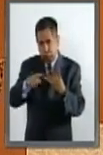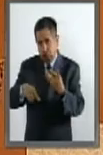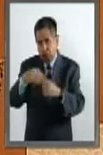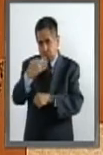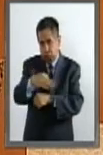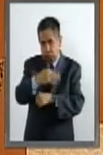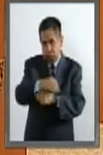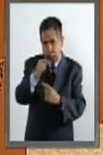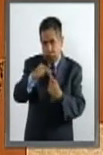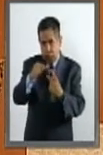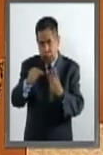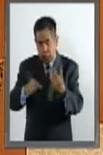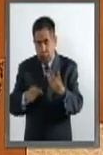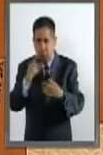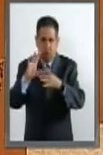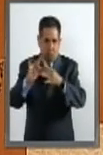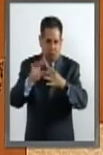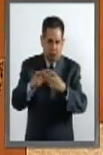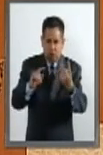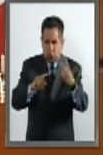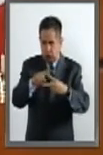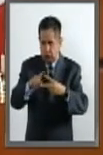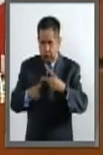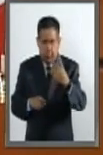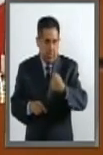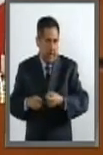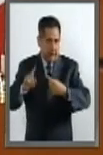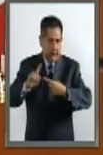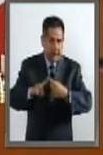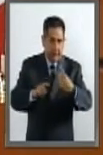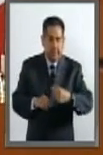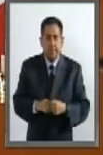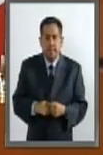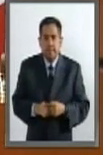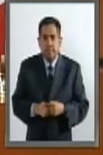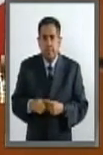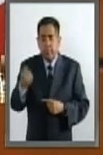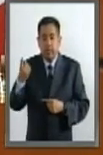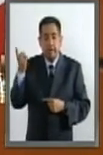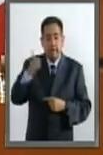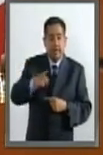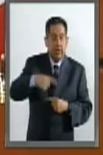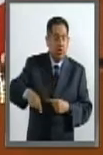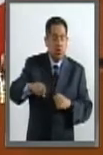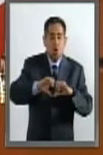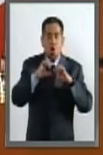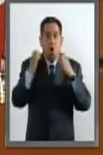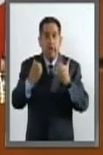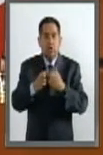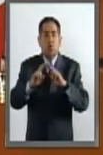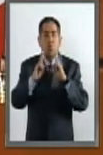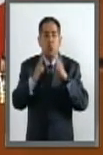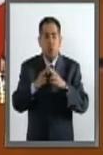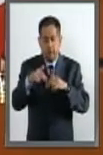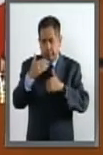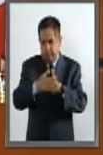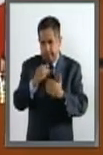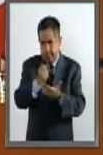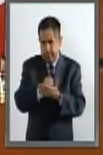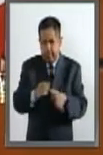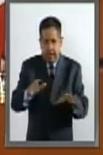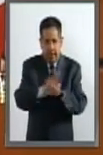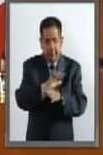las cuales me permito destacar 2. Primero, mandata al Congreso de la Unión expedir las reformas a